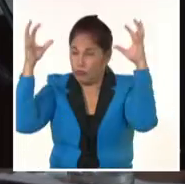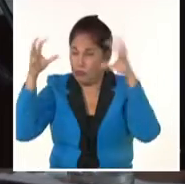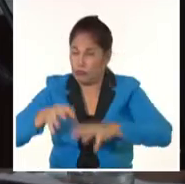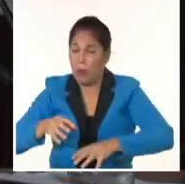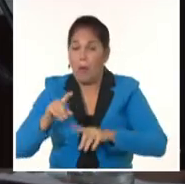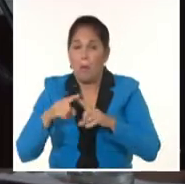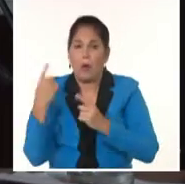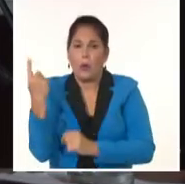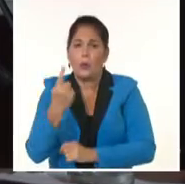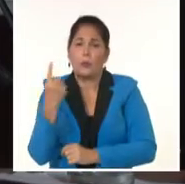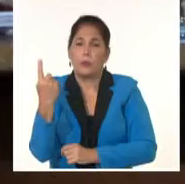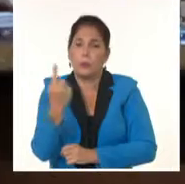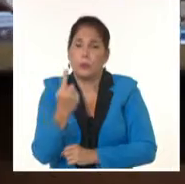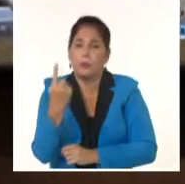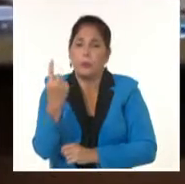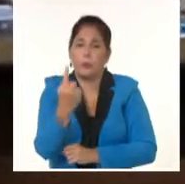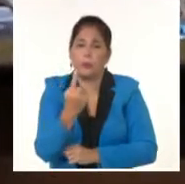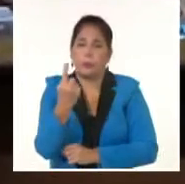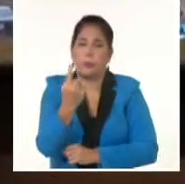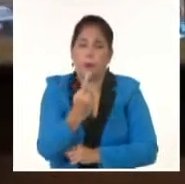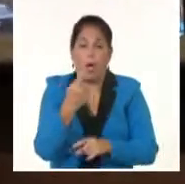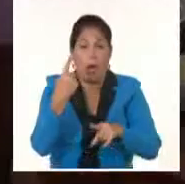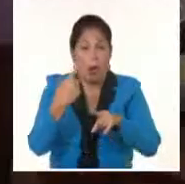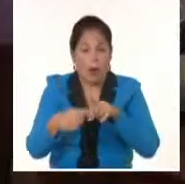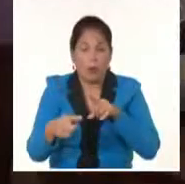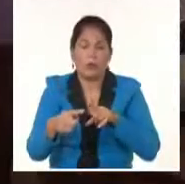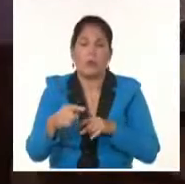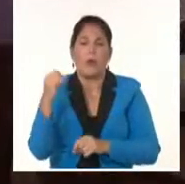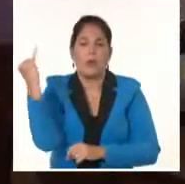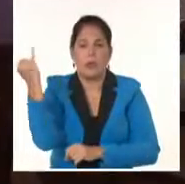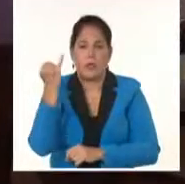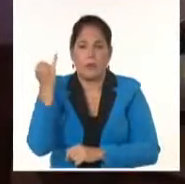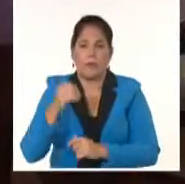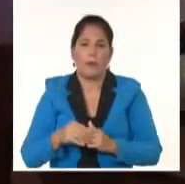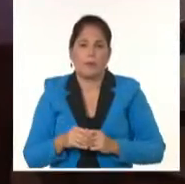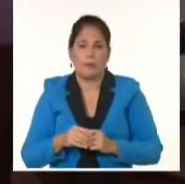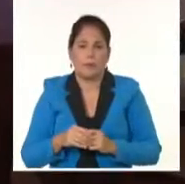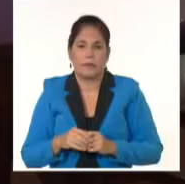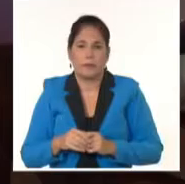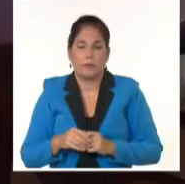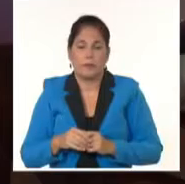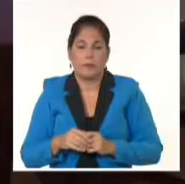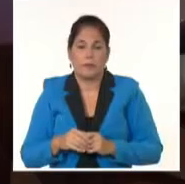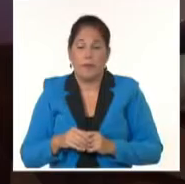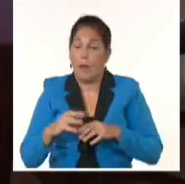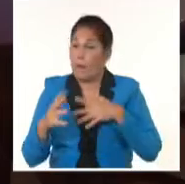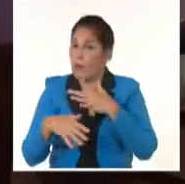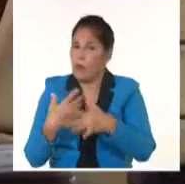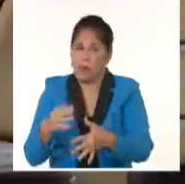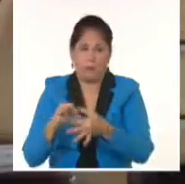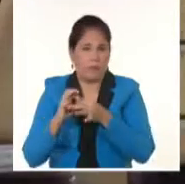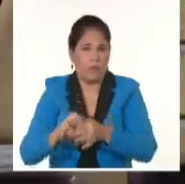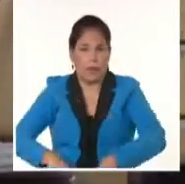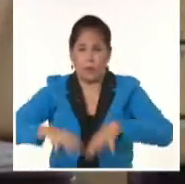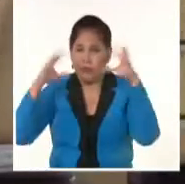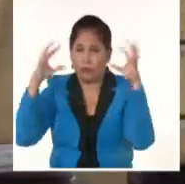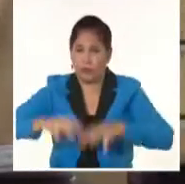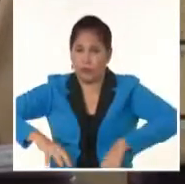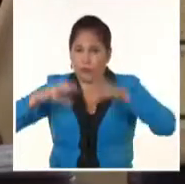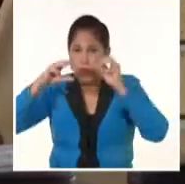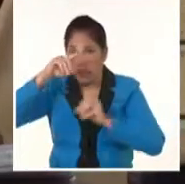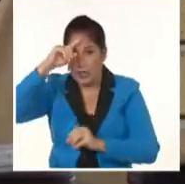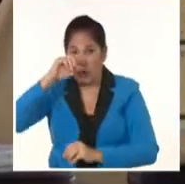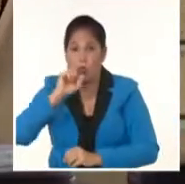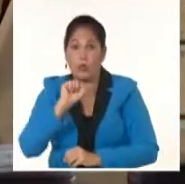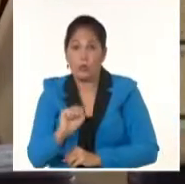precipitaciones lo hicieron en San Antonio del Sur e Imías. Un fenómeno hidrometeorológico extremo. En San Antonio del Sur, por ejemplo,